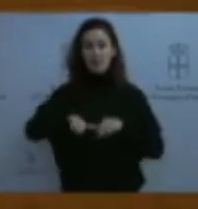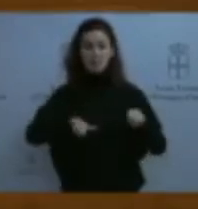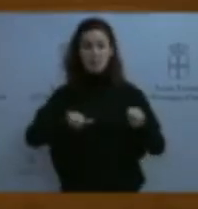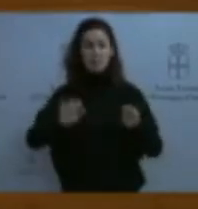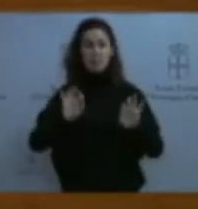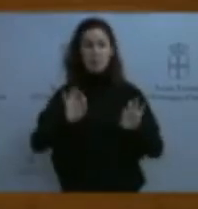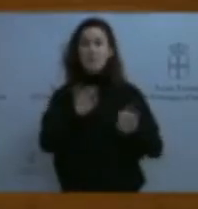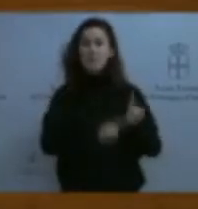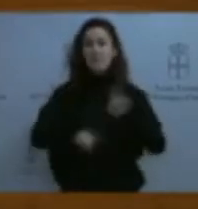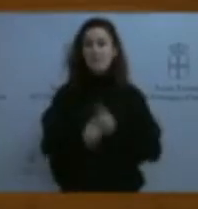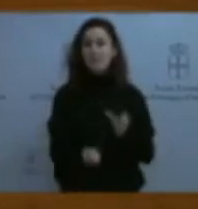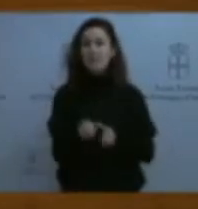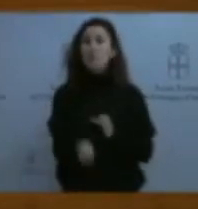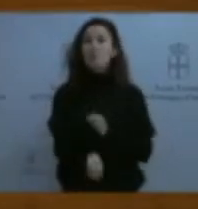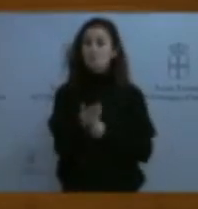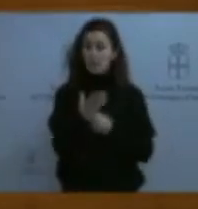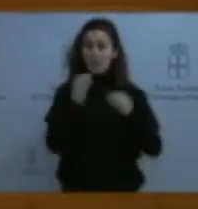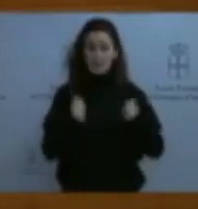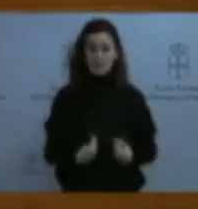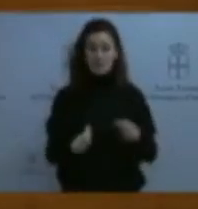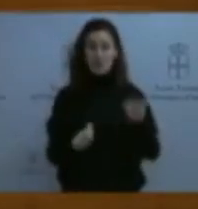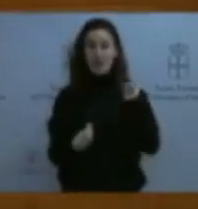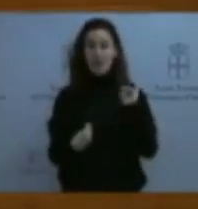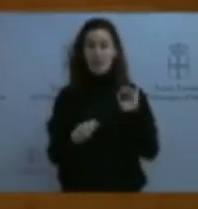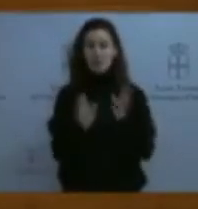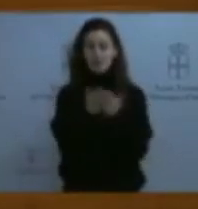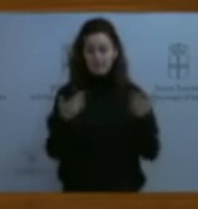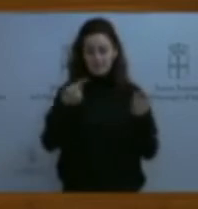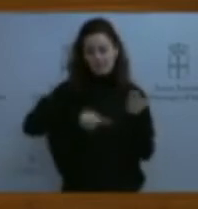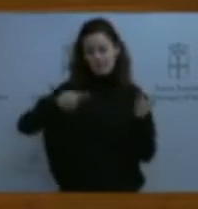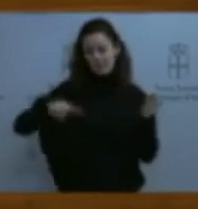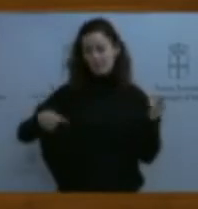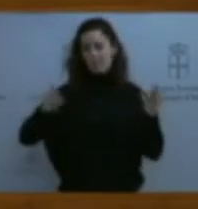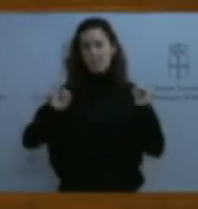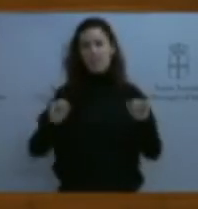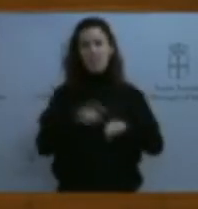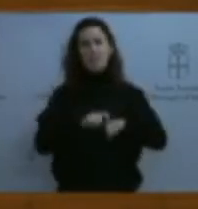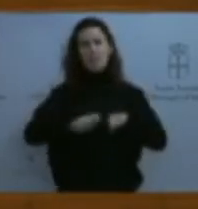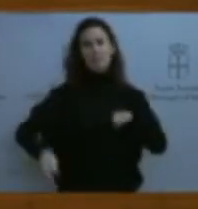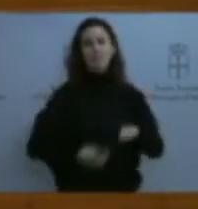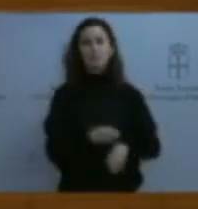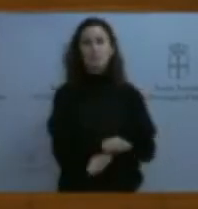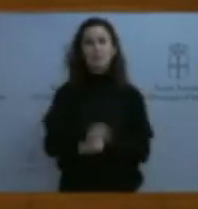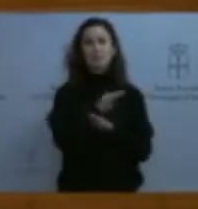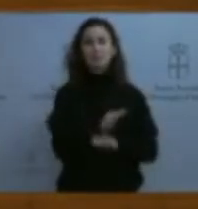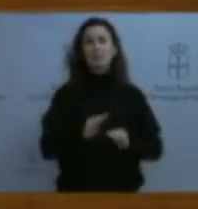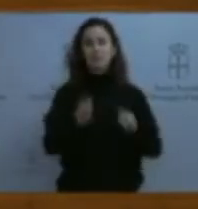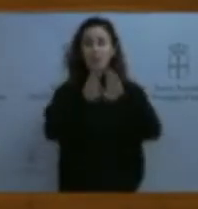En ese sentido, en el pliego está contratado los tipos de mantenimiento que ha de hacer esta